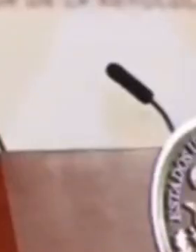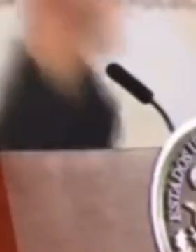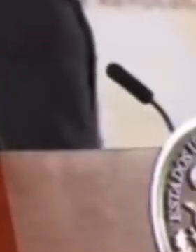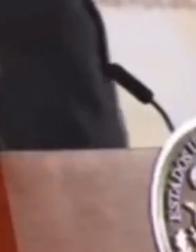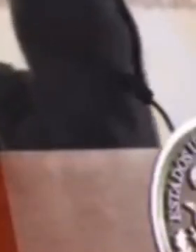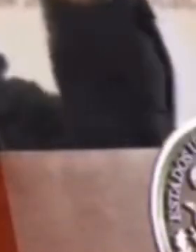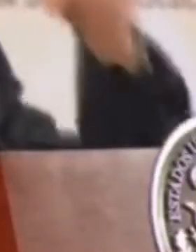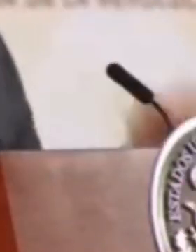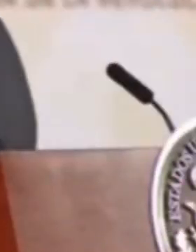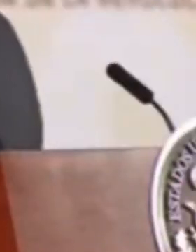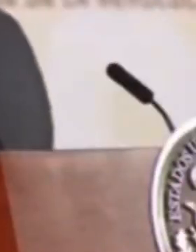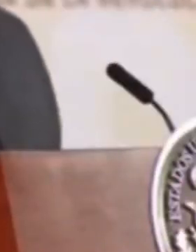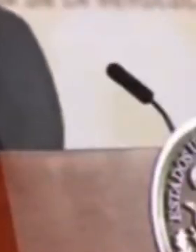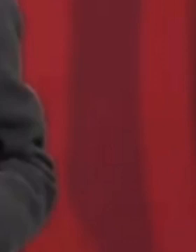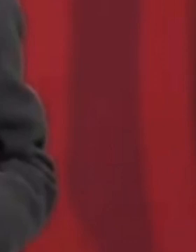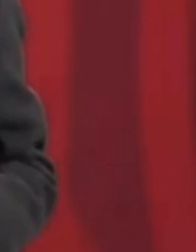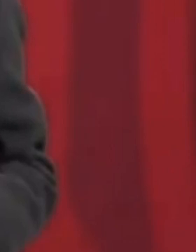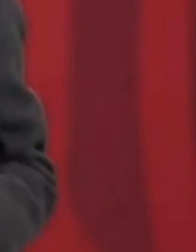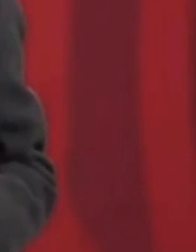Un reloj.